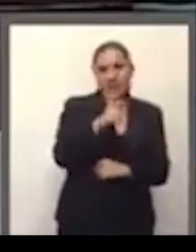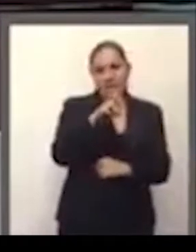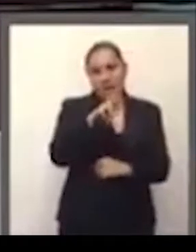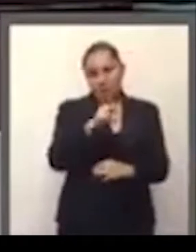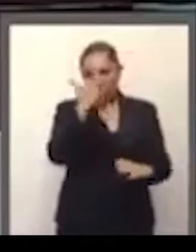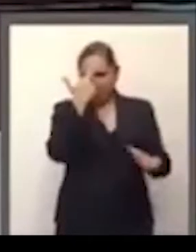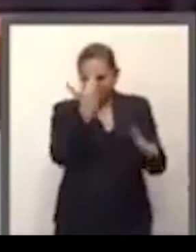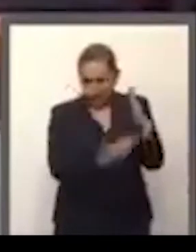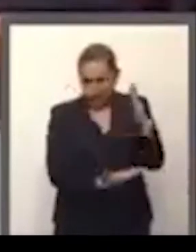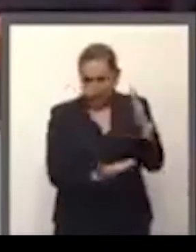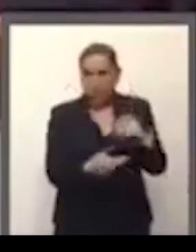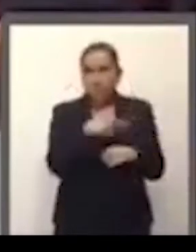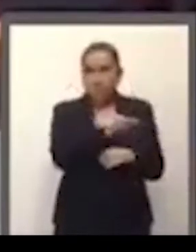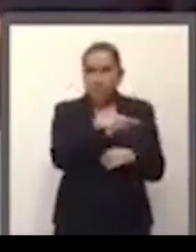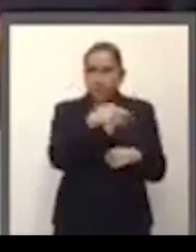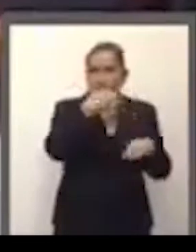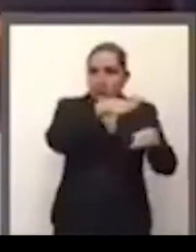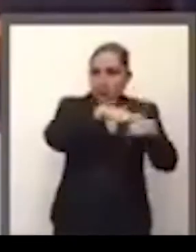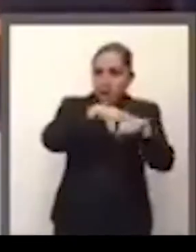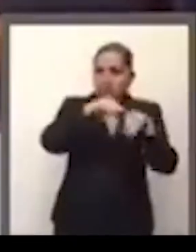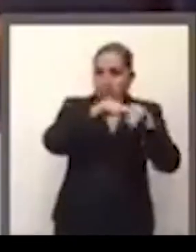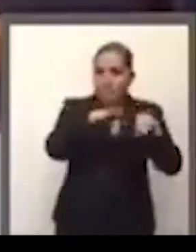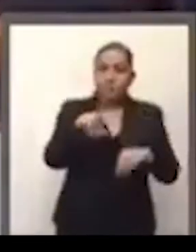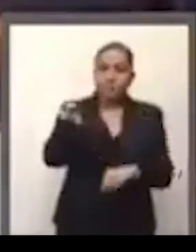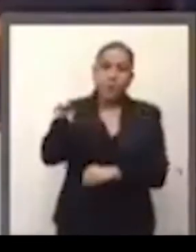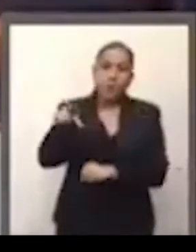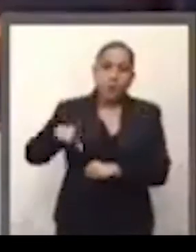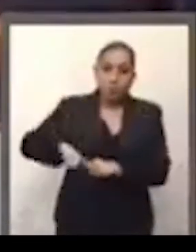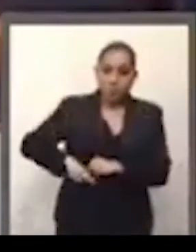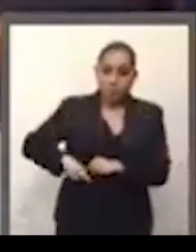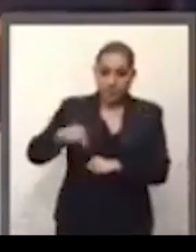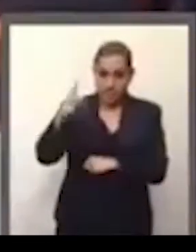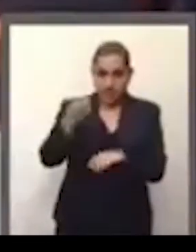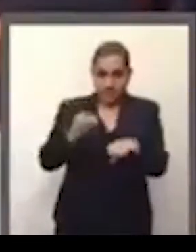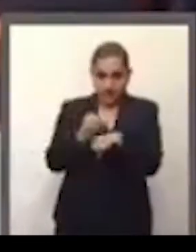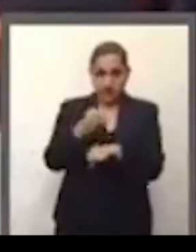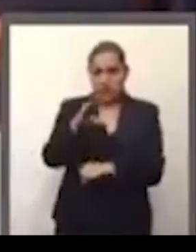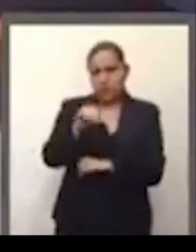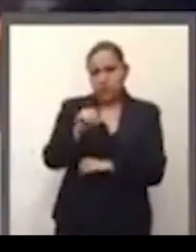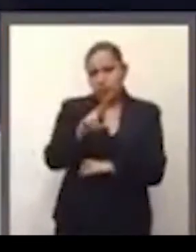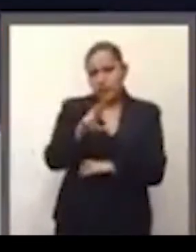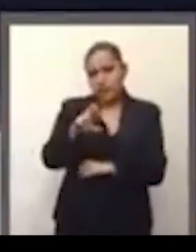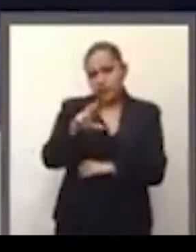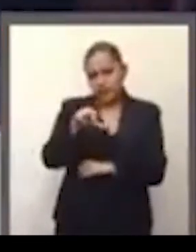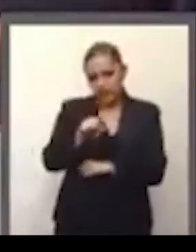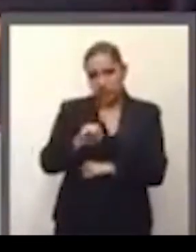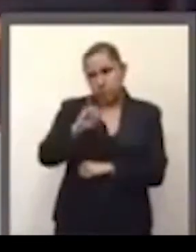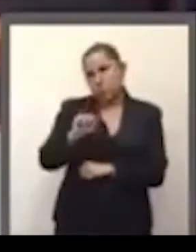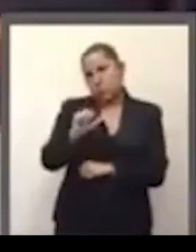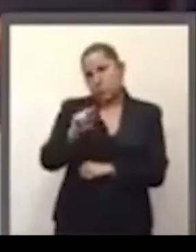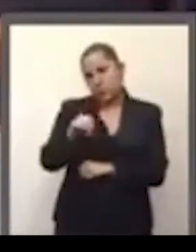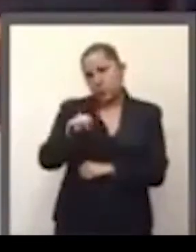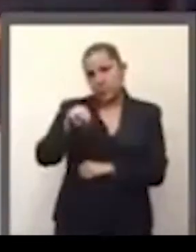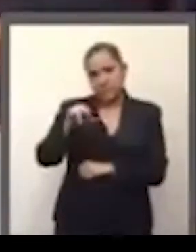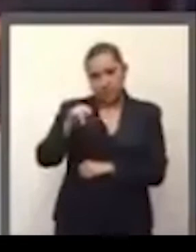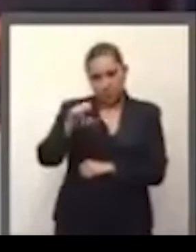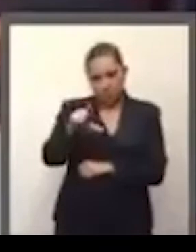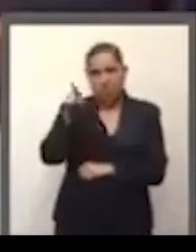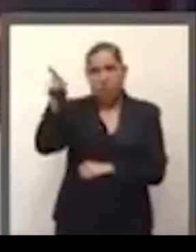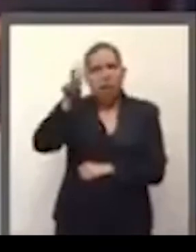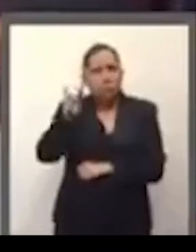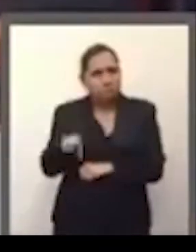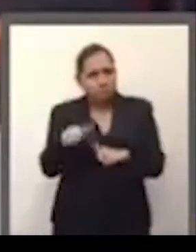del estado, Juan Manuel Carreras, ha sido omiso. La indolencia de la élite